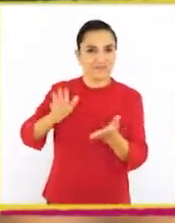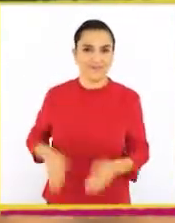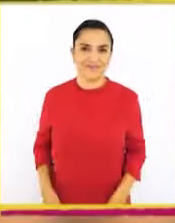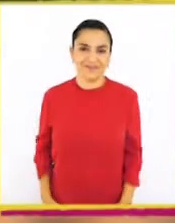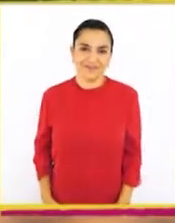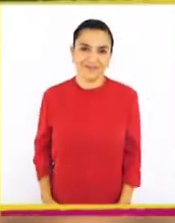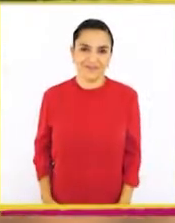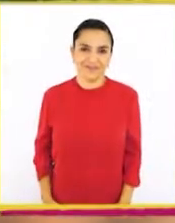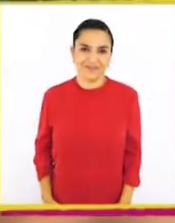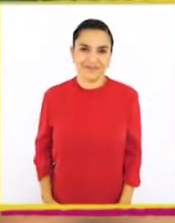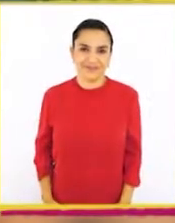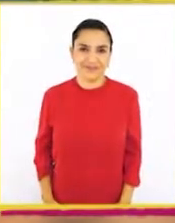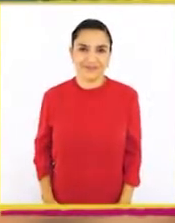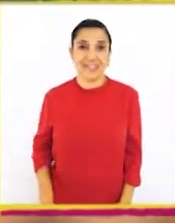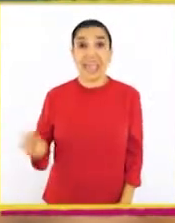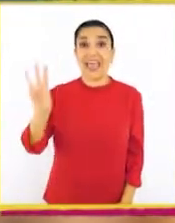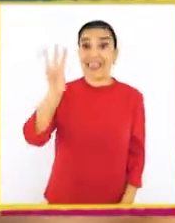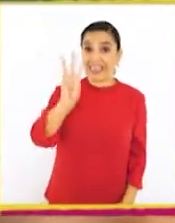dos,